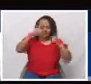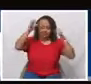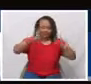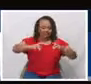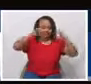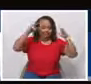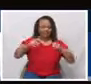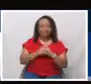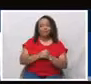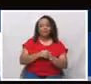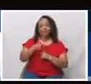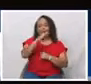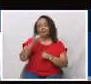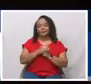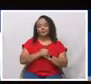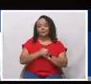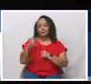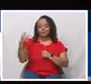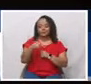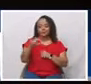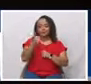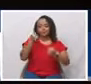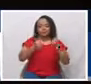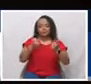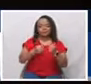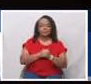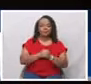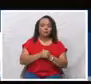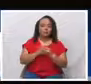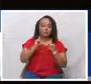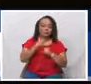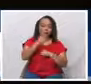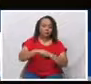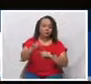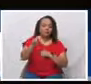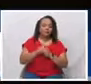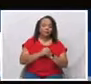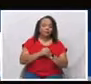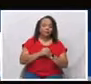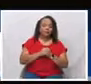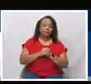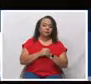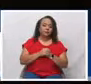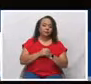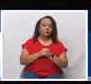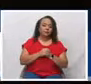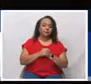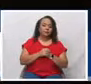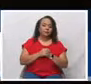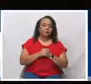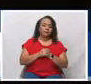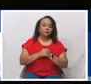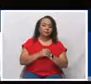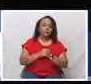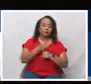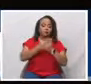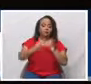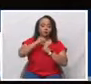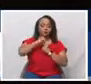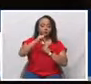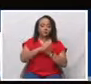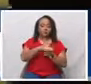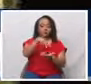Y acaban de acercar otro vehículo en el que podrían transportar al bicampeón para atleta costarricense